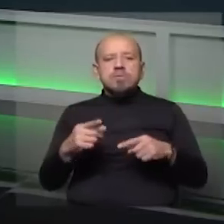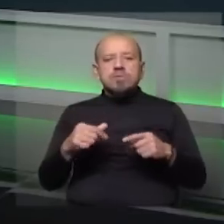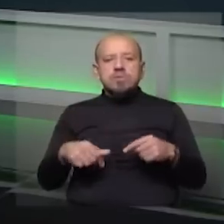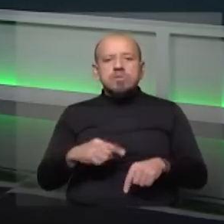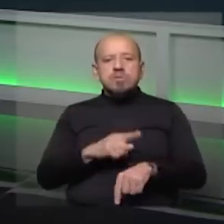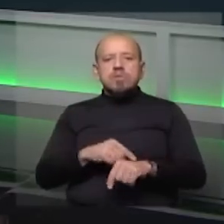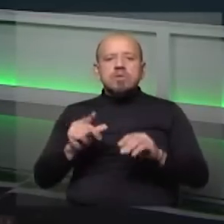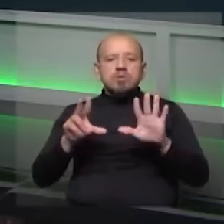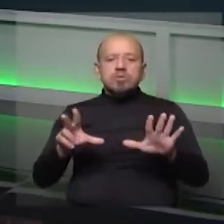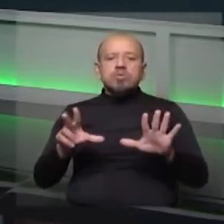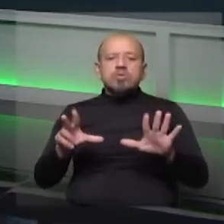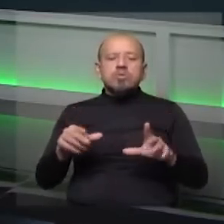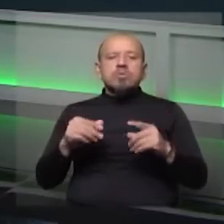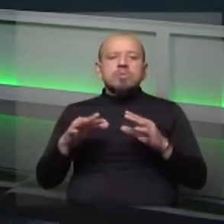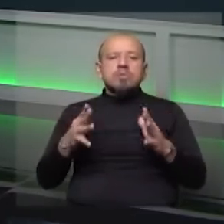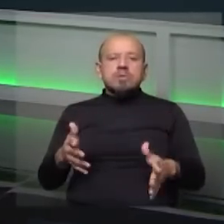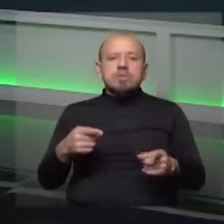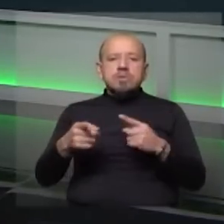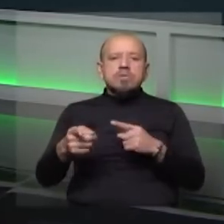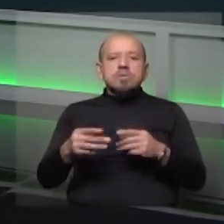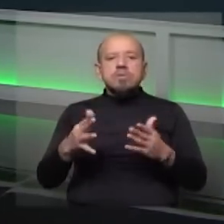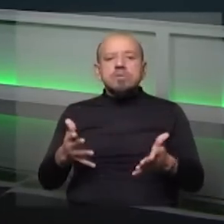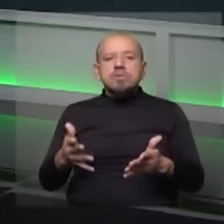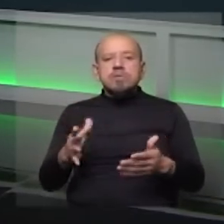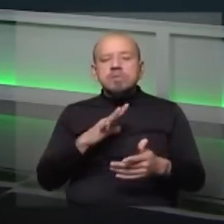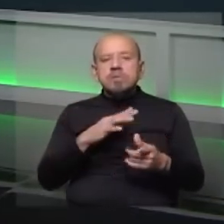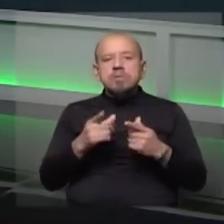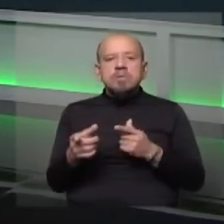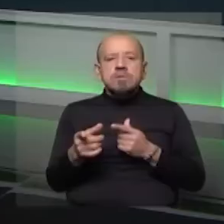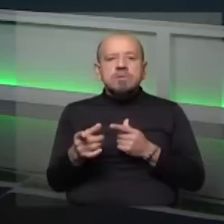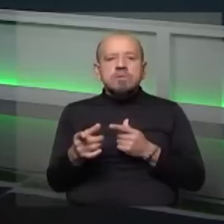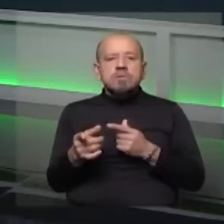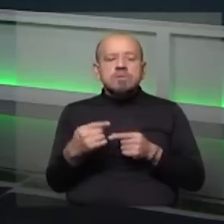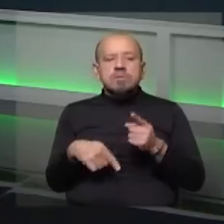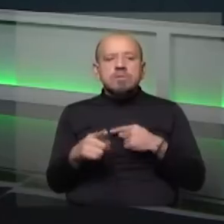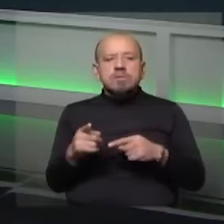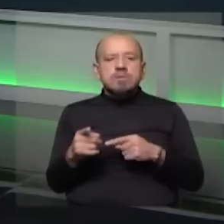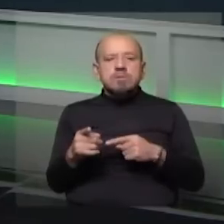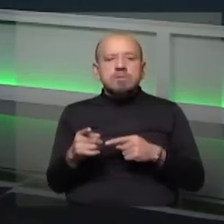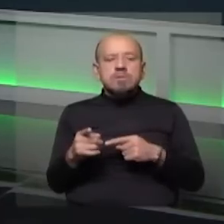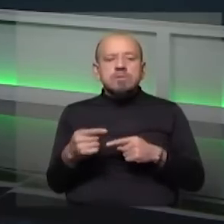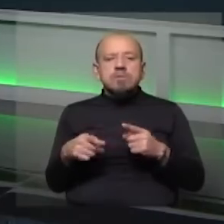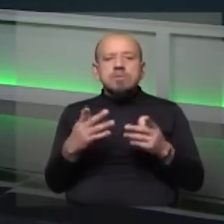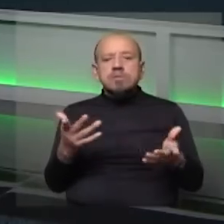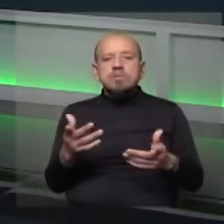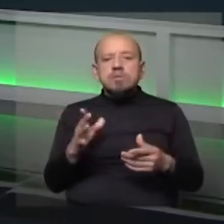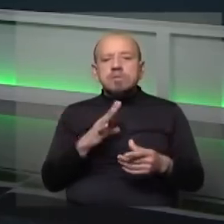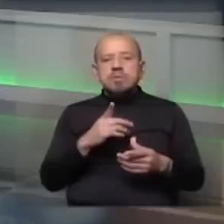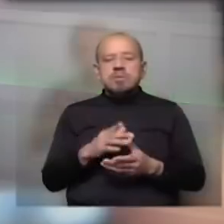de las 20 horas para ver qué pasó con esos resultados que generan tanta incertidumbre y también tanta